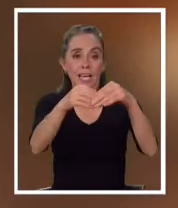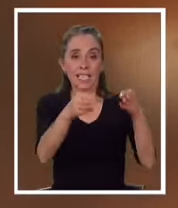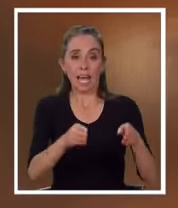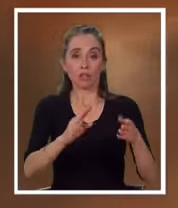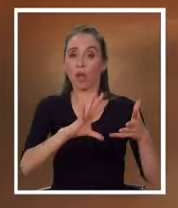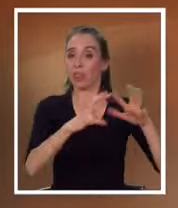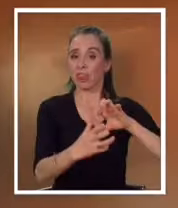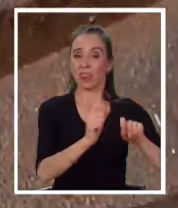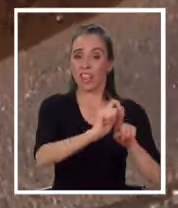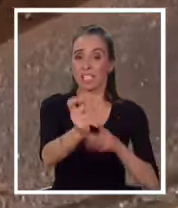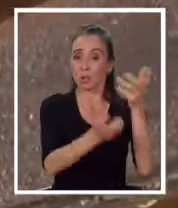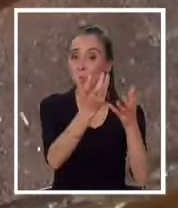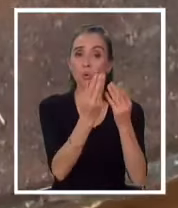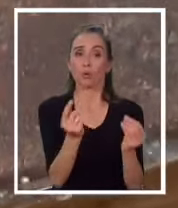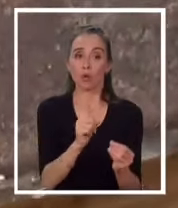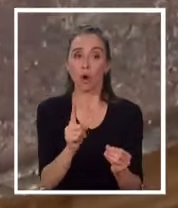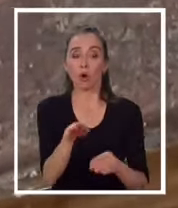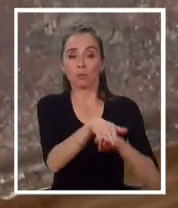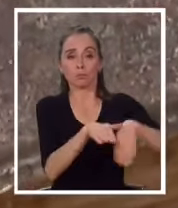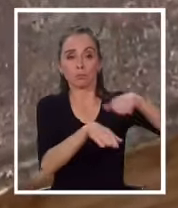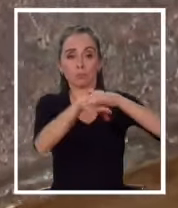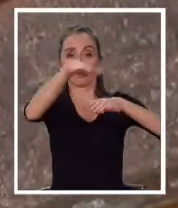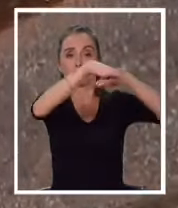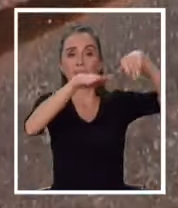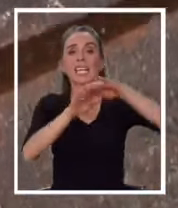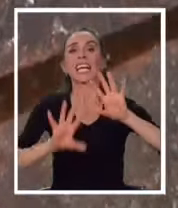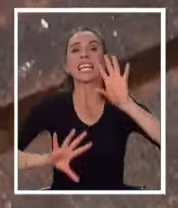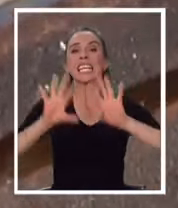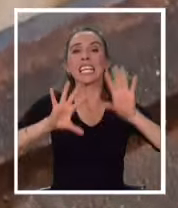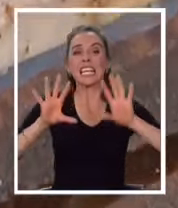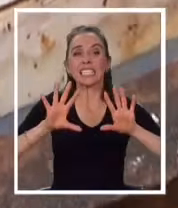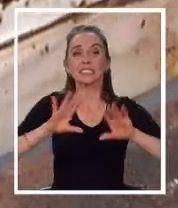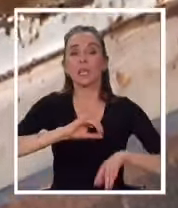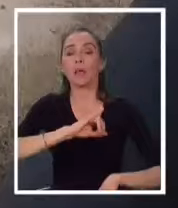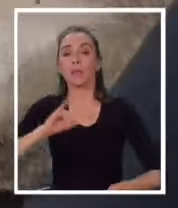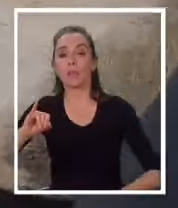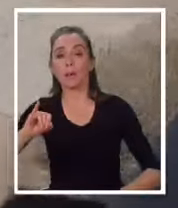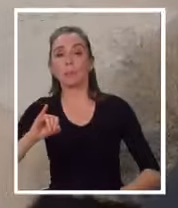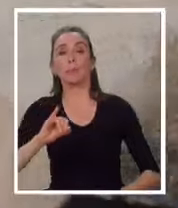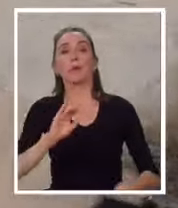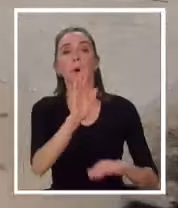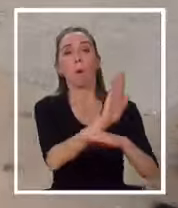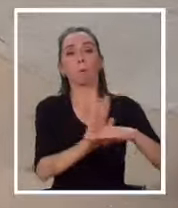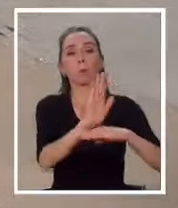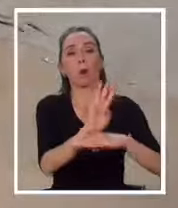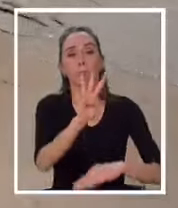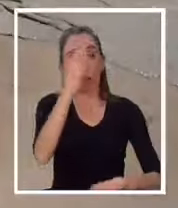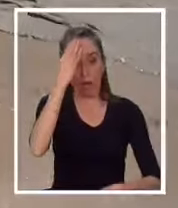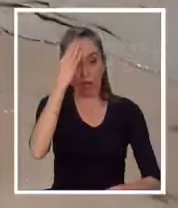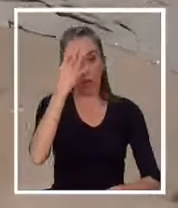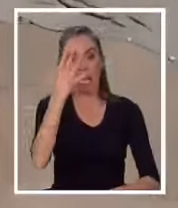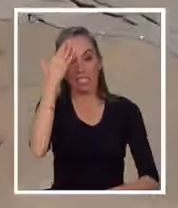inmediato. Según el registro, se llegan a apilar hasta 15 féretros que son retirados cada 4 o 5 días.